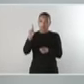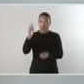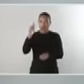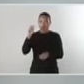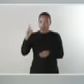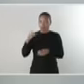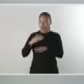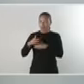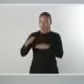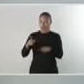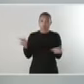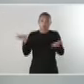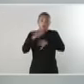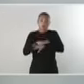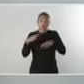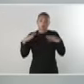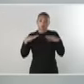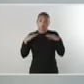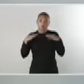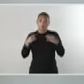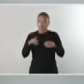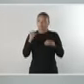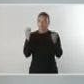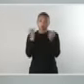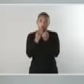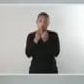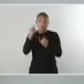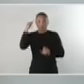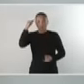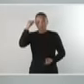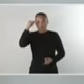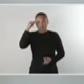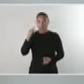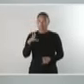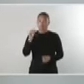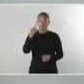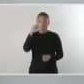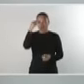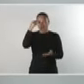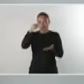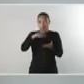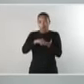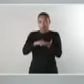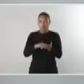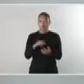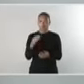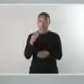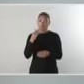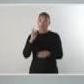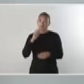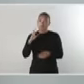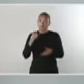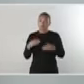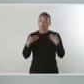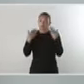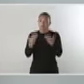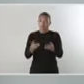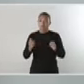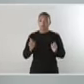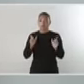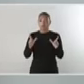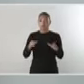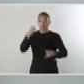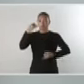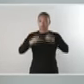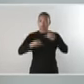se puso otra camiseta Pero sigue con la misma mentalidad no les creas el único que te ofrece seguridad justicia